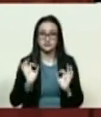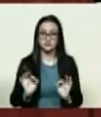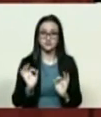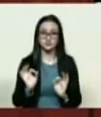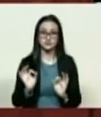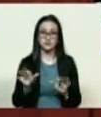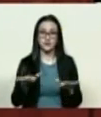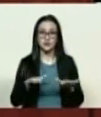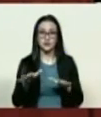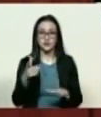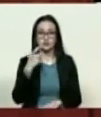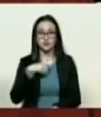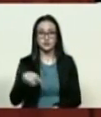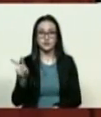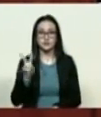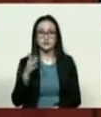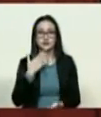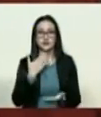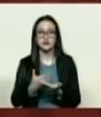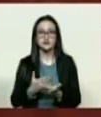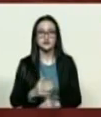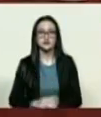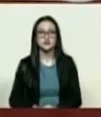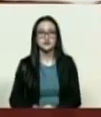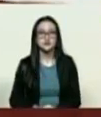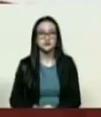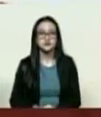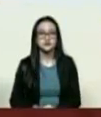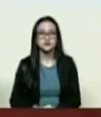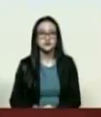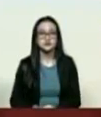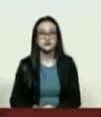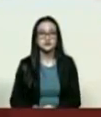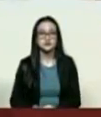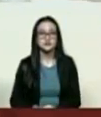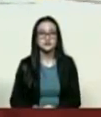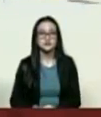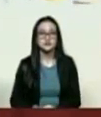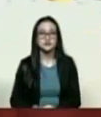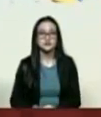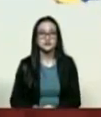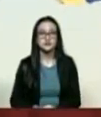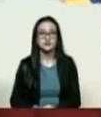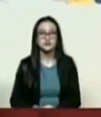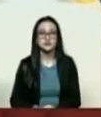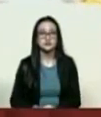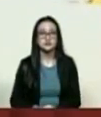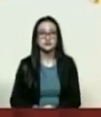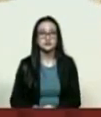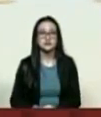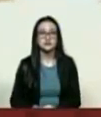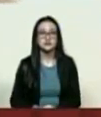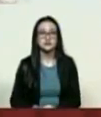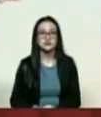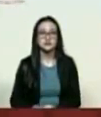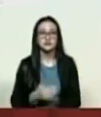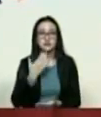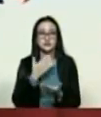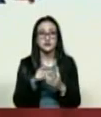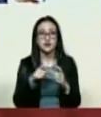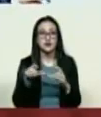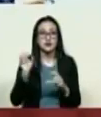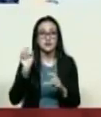el movimiento Somos Venezuela. Gracias. Gracias. Te respondo. Lo que nos interesa, que es la carnetización del